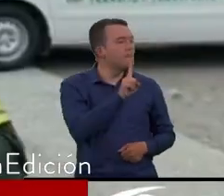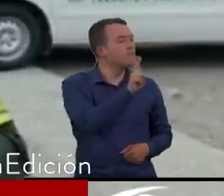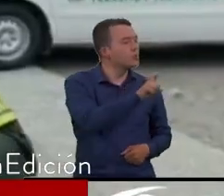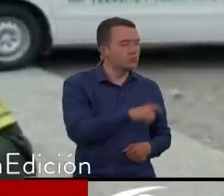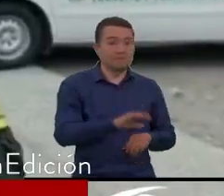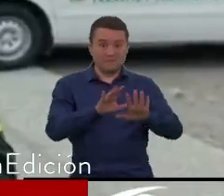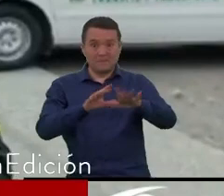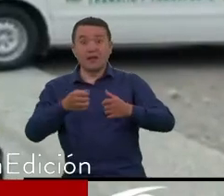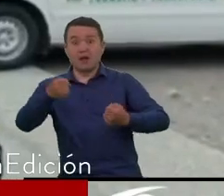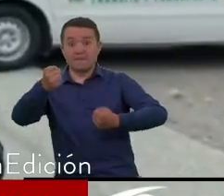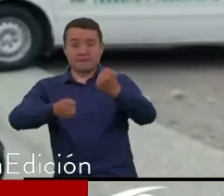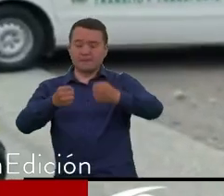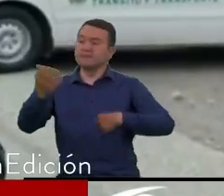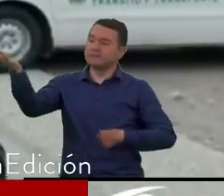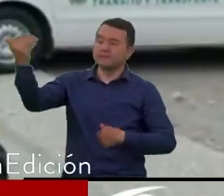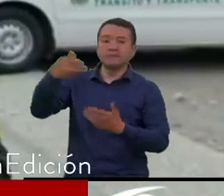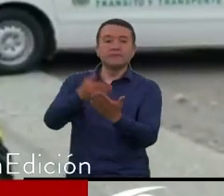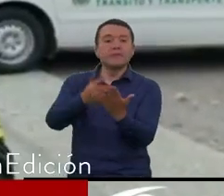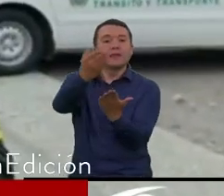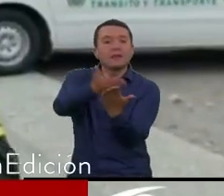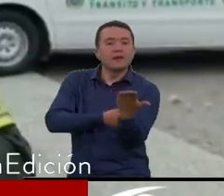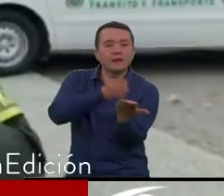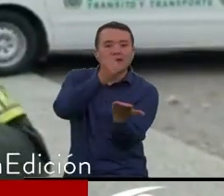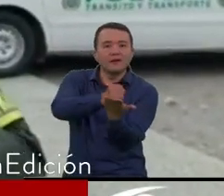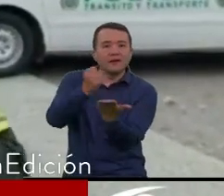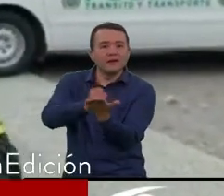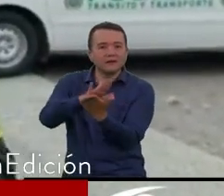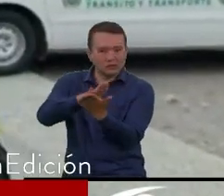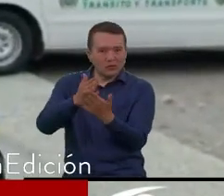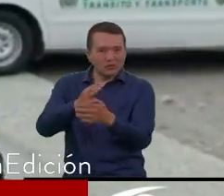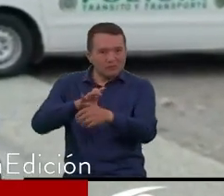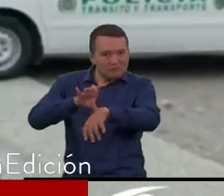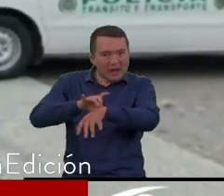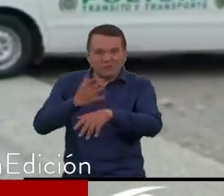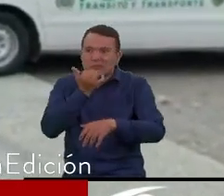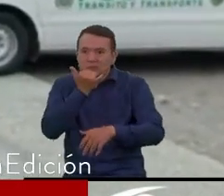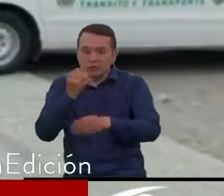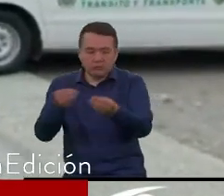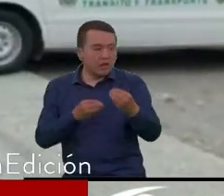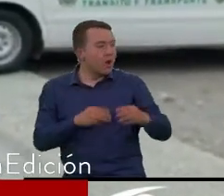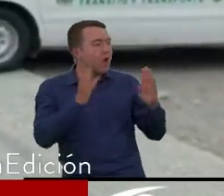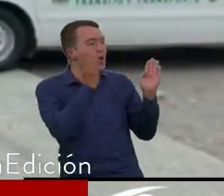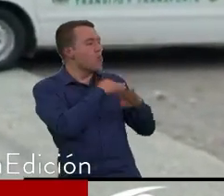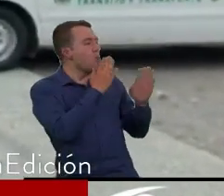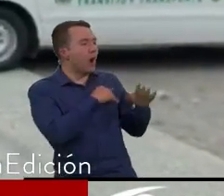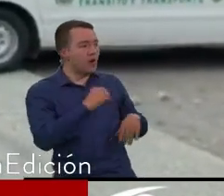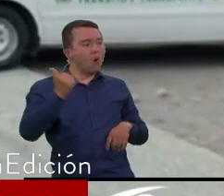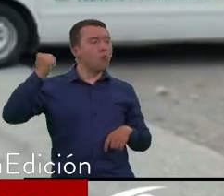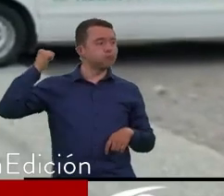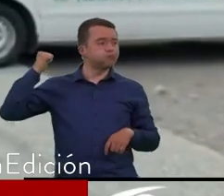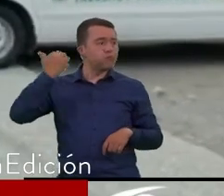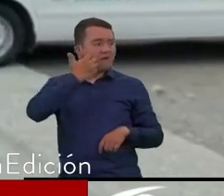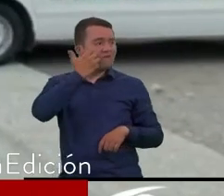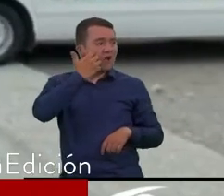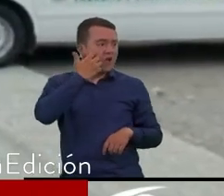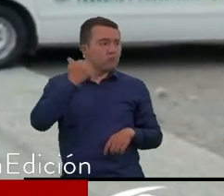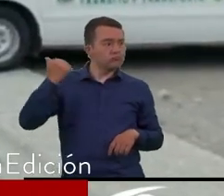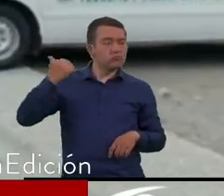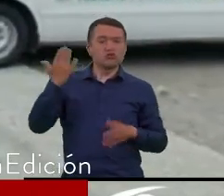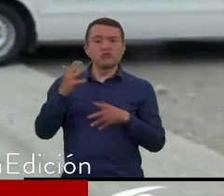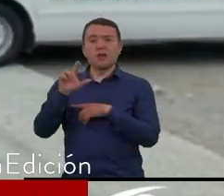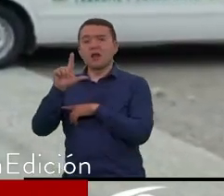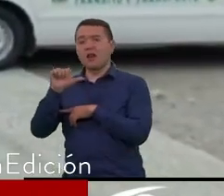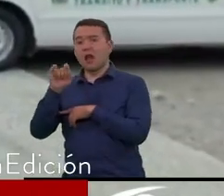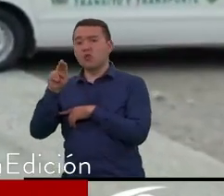conductor la remisión médica. Este nos manifiesta no tenerla, pero que transportaba un enfermo desde el municipio de La Unión hacia